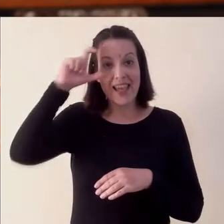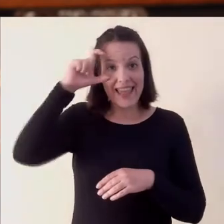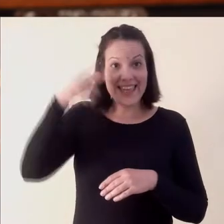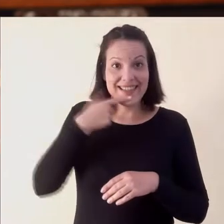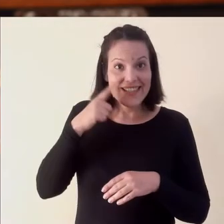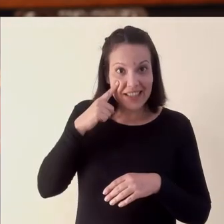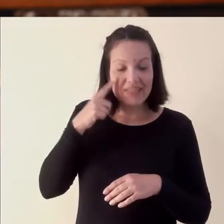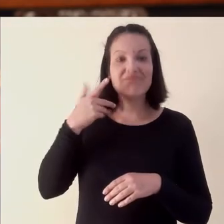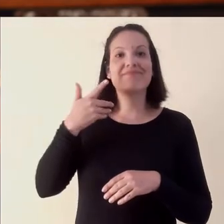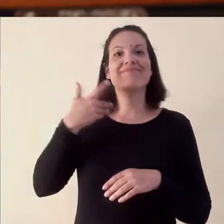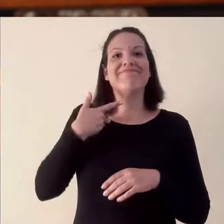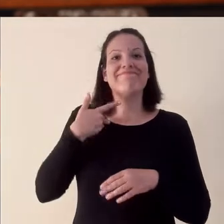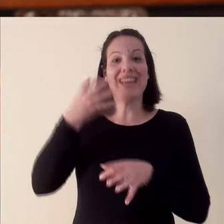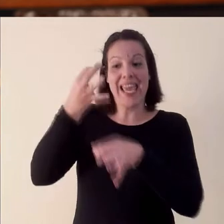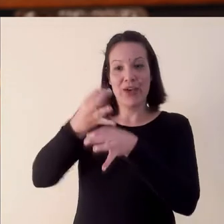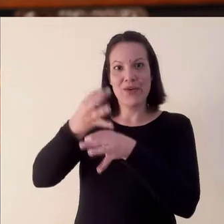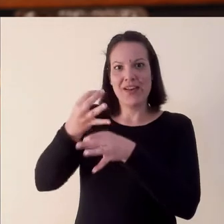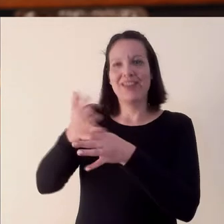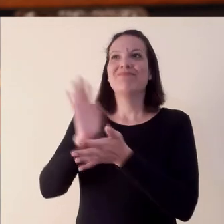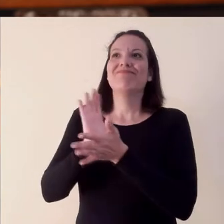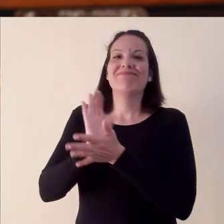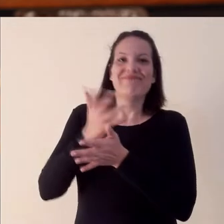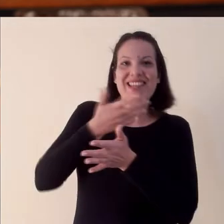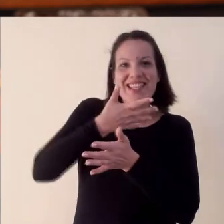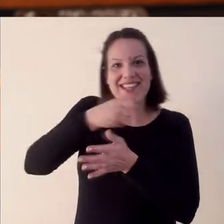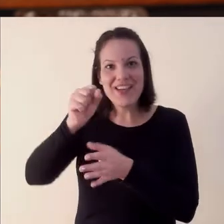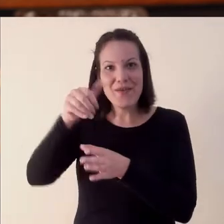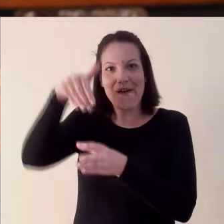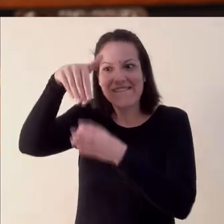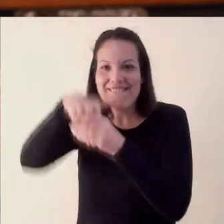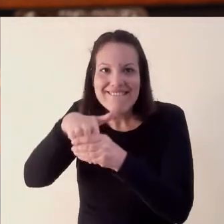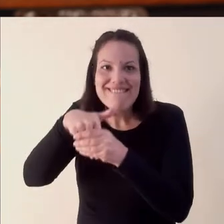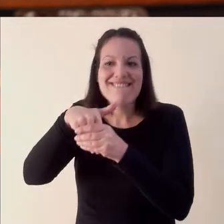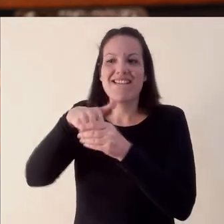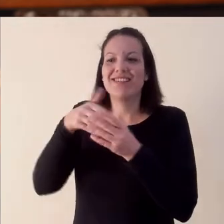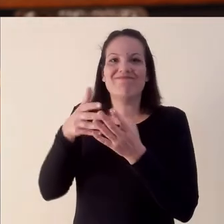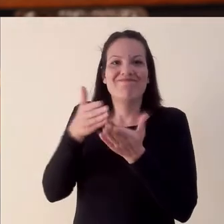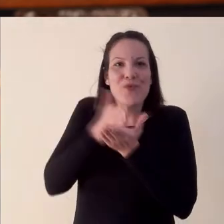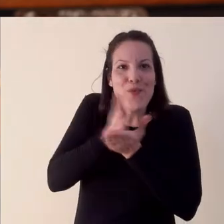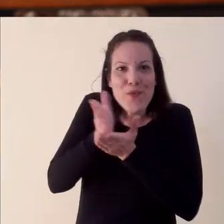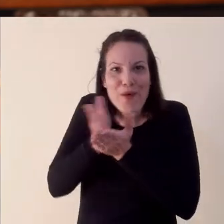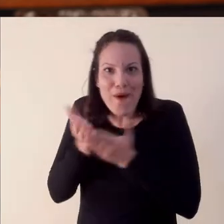Llevo la ESI a la escuela desde todos los lugares que puedo.